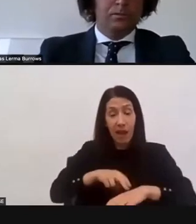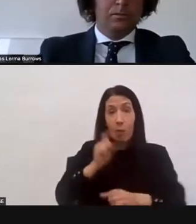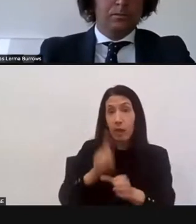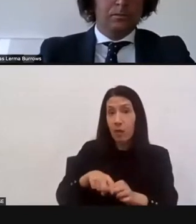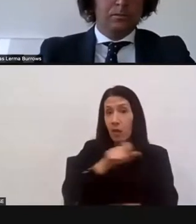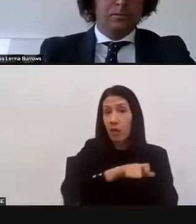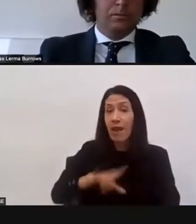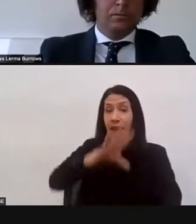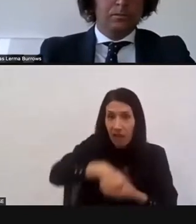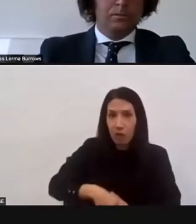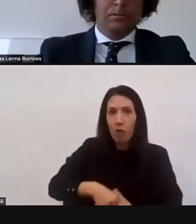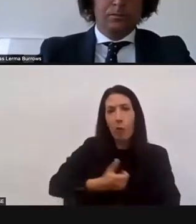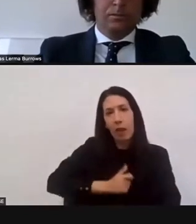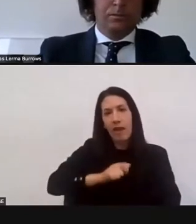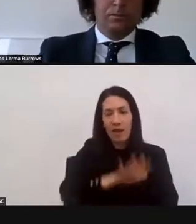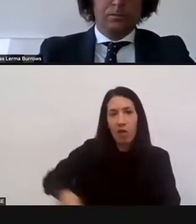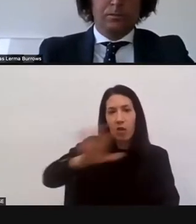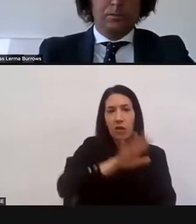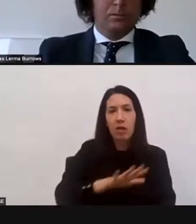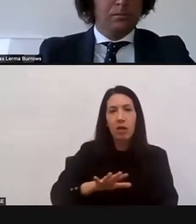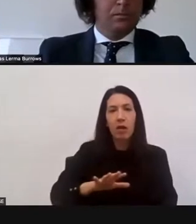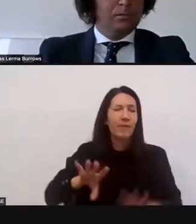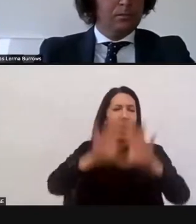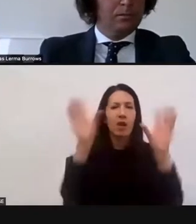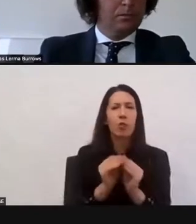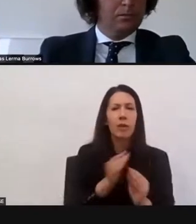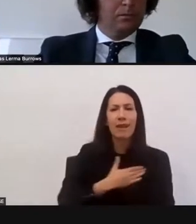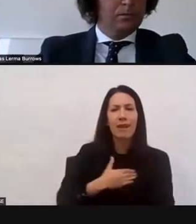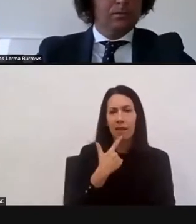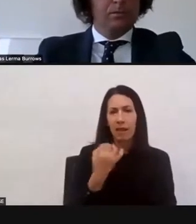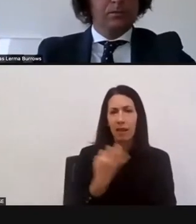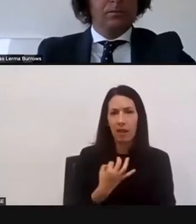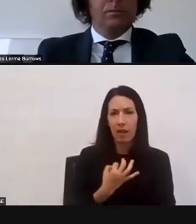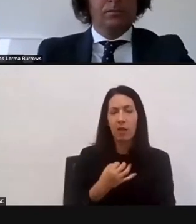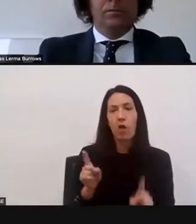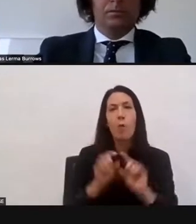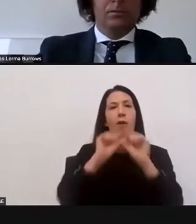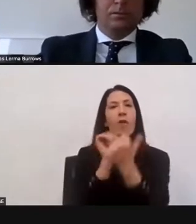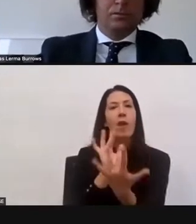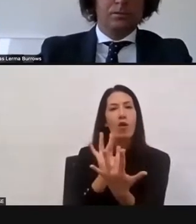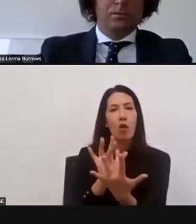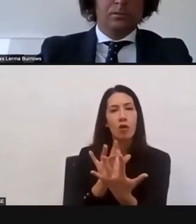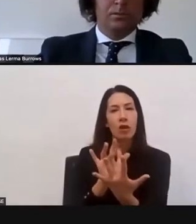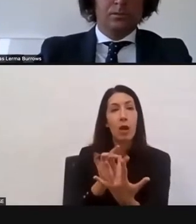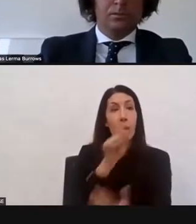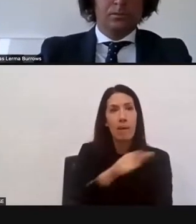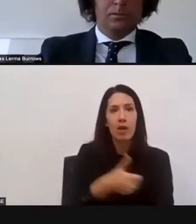de la Policía Nacional, pues de forma resumida viene a ser el punto de contacto de todas las personas, grupos,